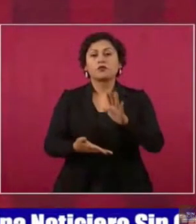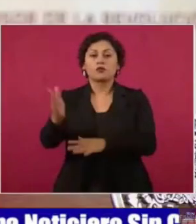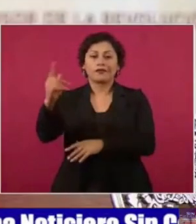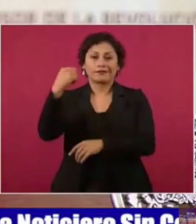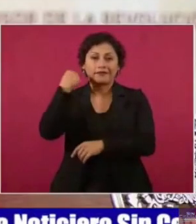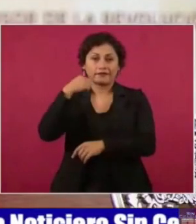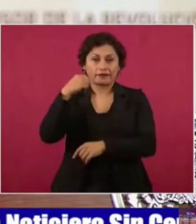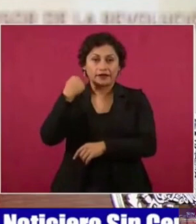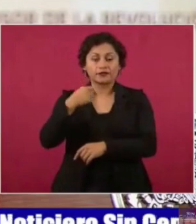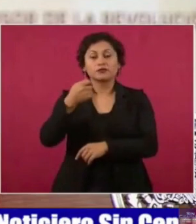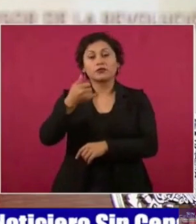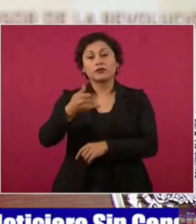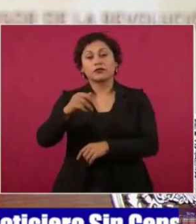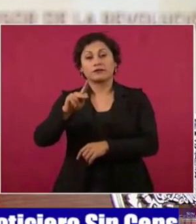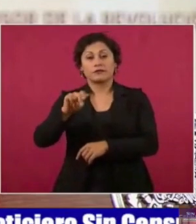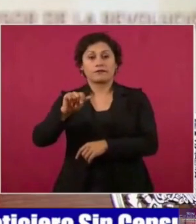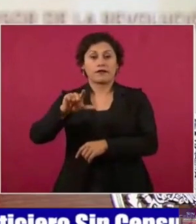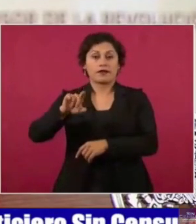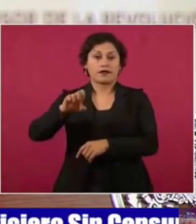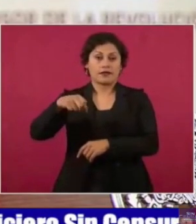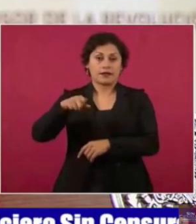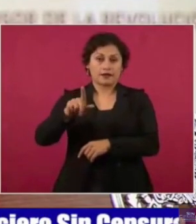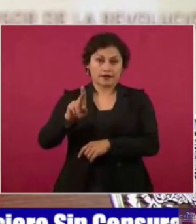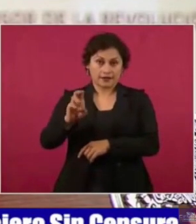lo subrayó, ni los más